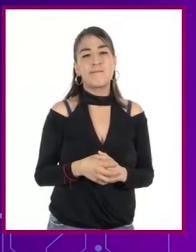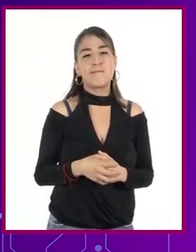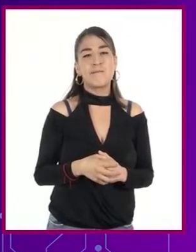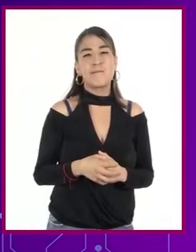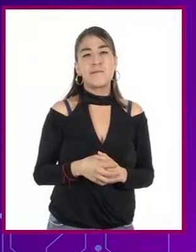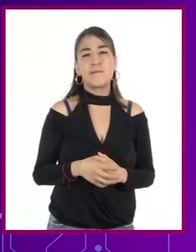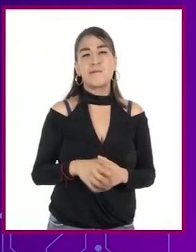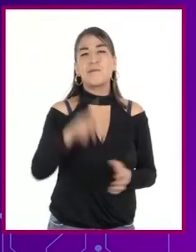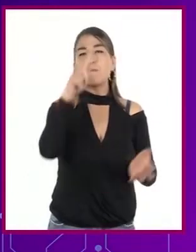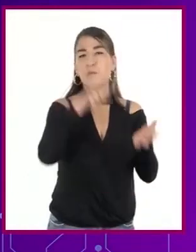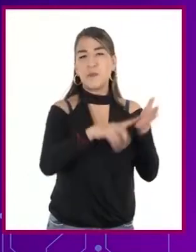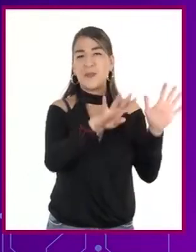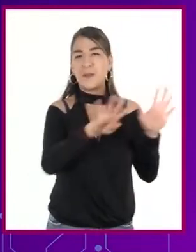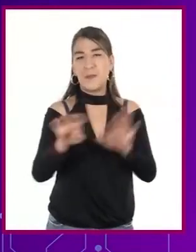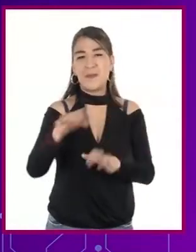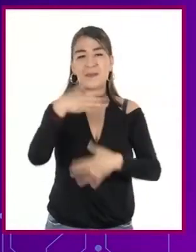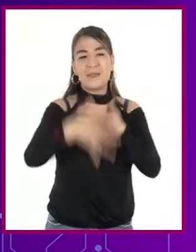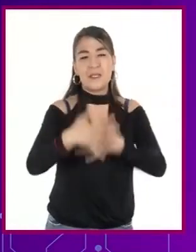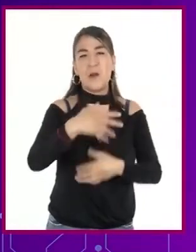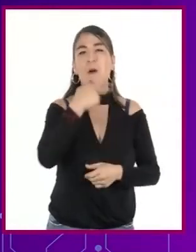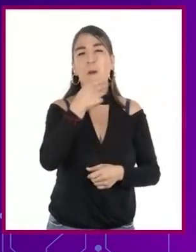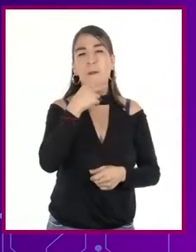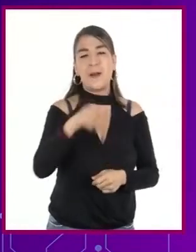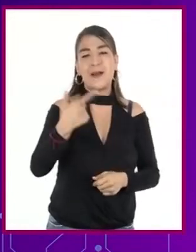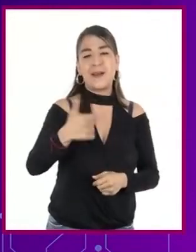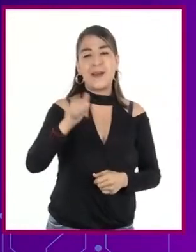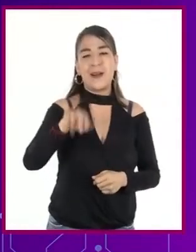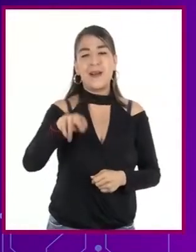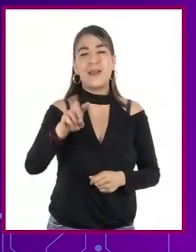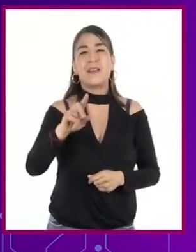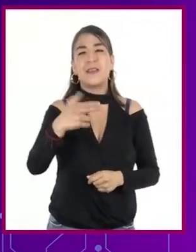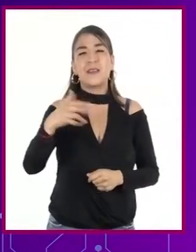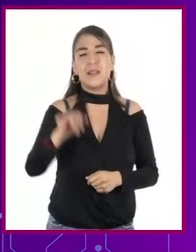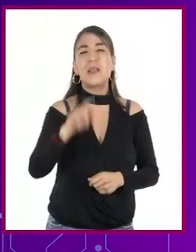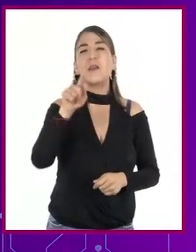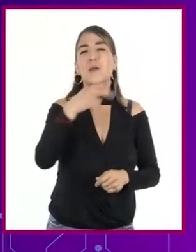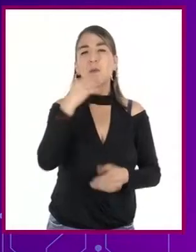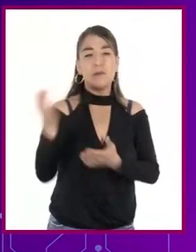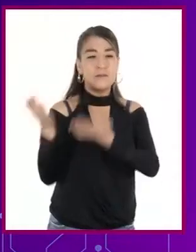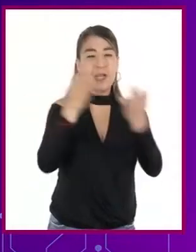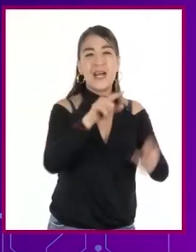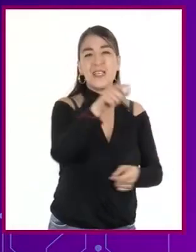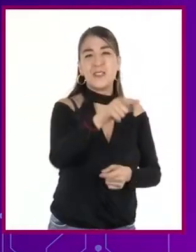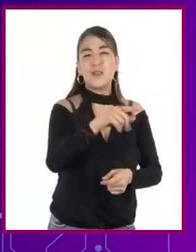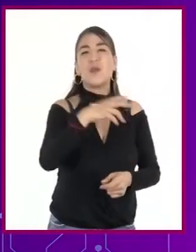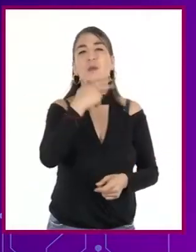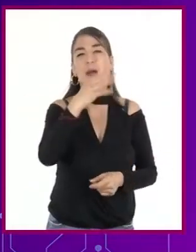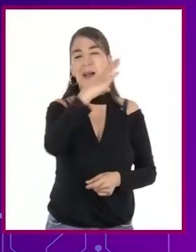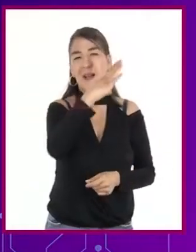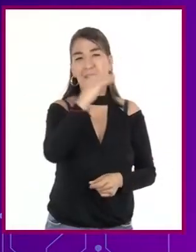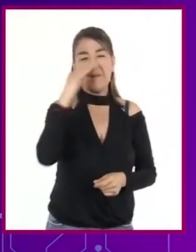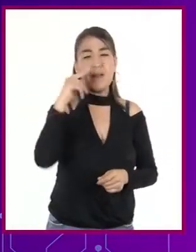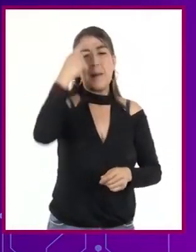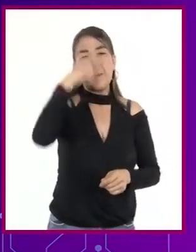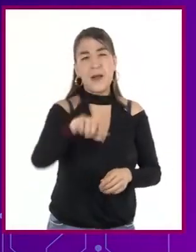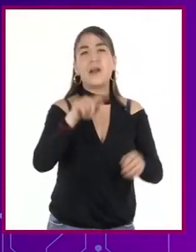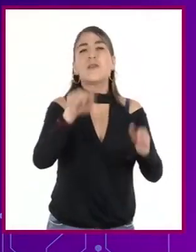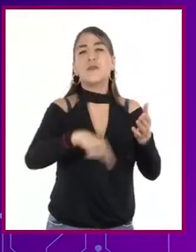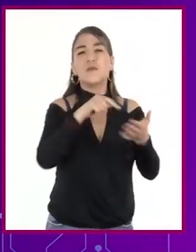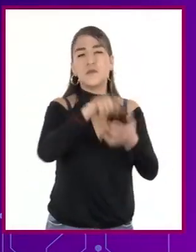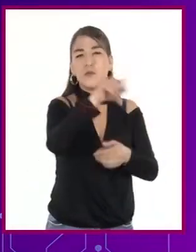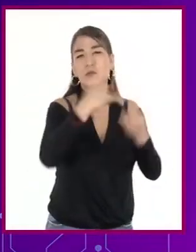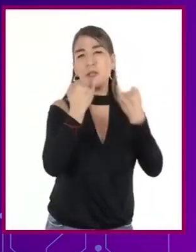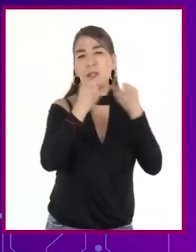En 1915, Mahatma Gandhi regresó a la India desde Sudáfrica, con el objetivo de liderar el movimiento de independencia de su país